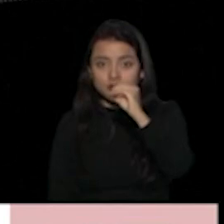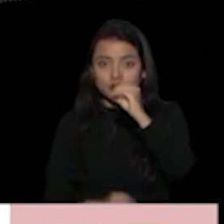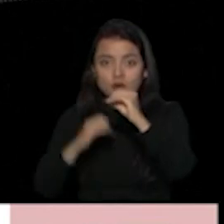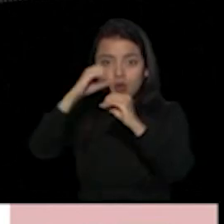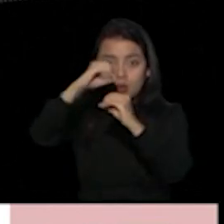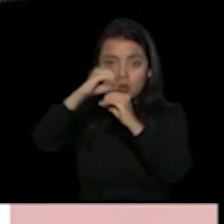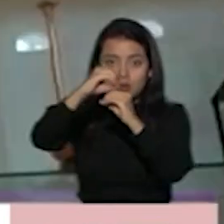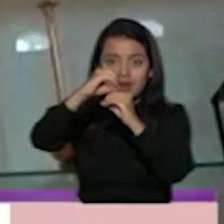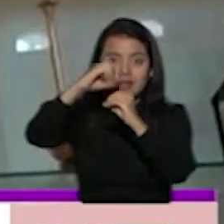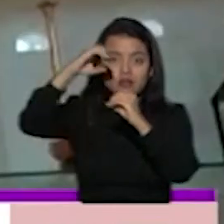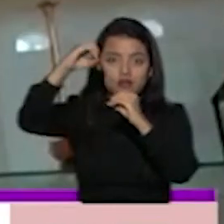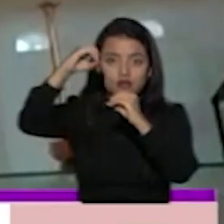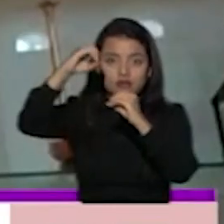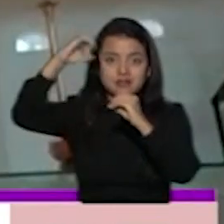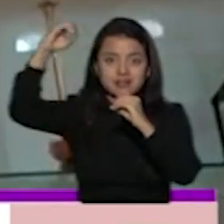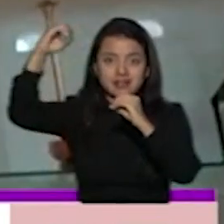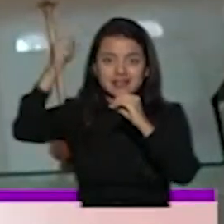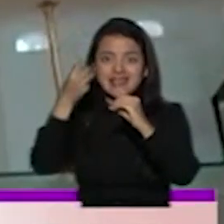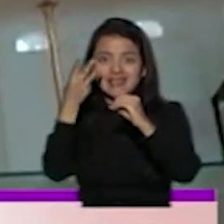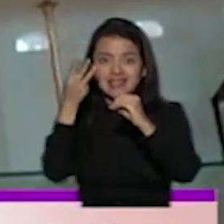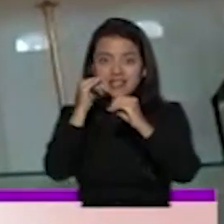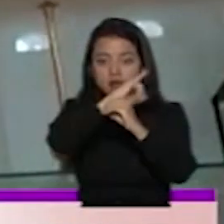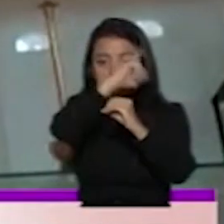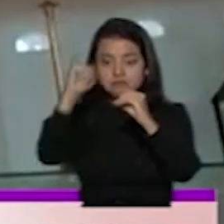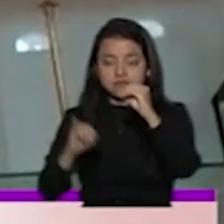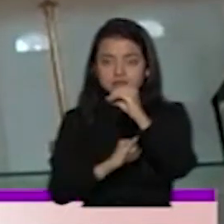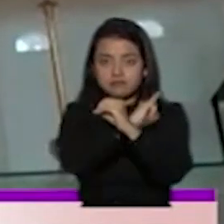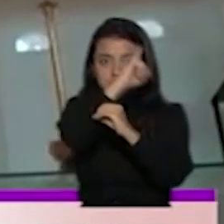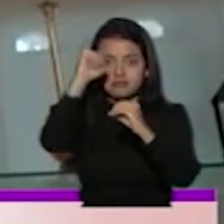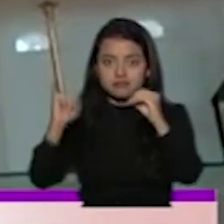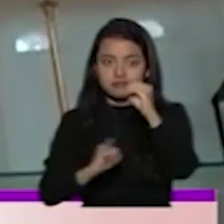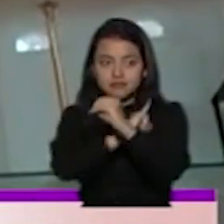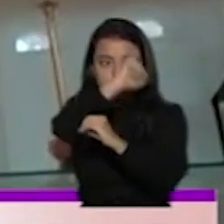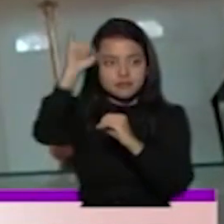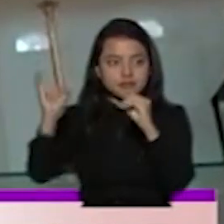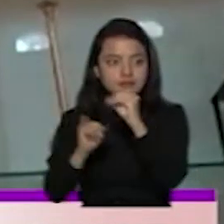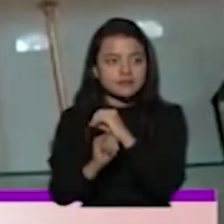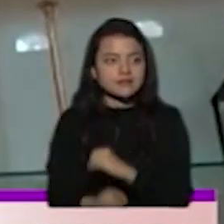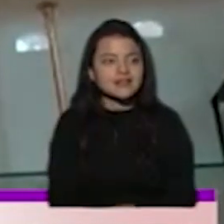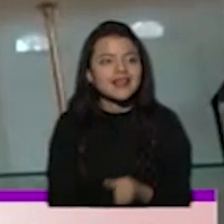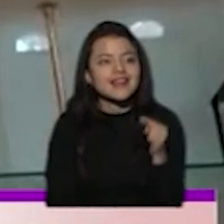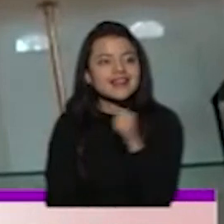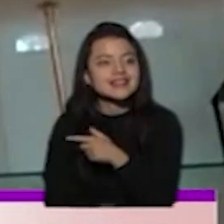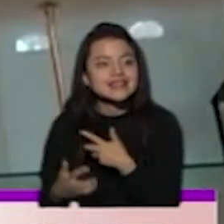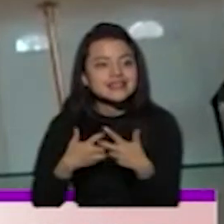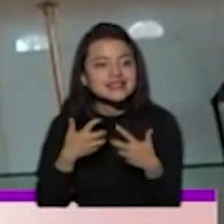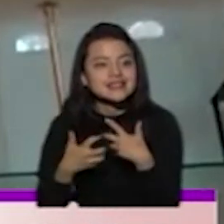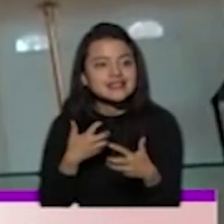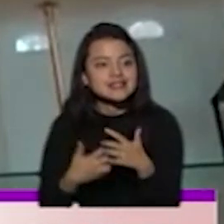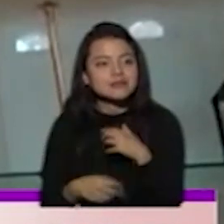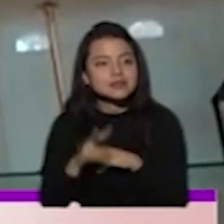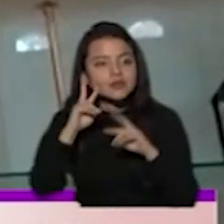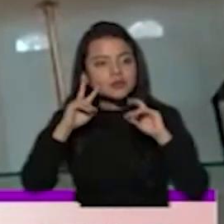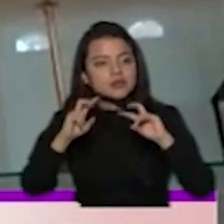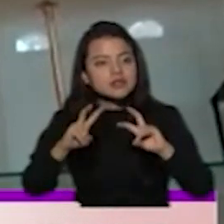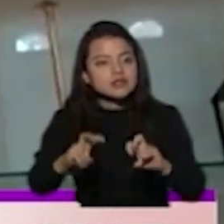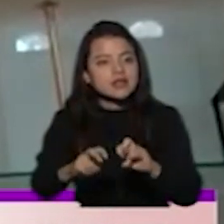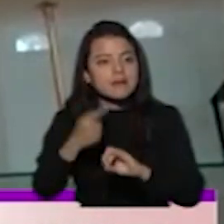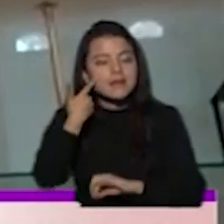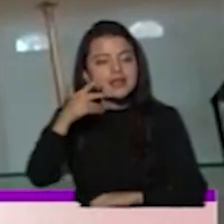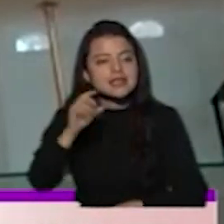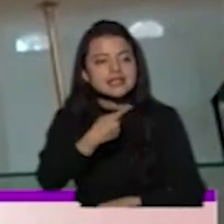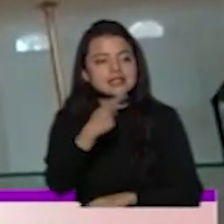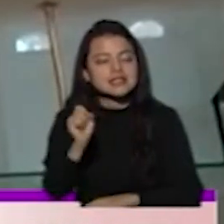más cercano. The X-Planet system appears to be about 100 light years away. That's about 25 times further than